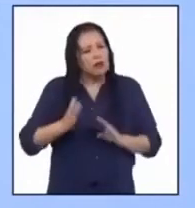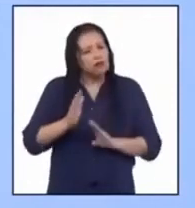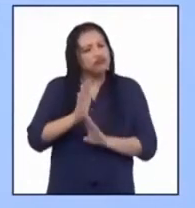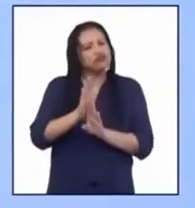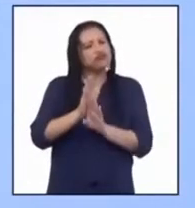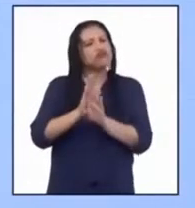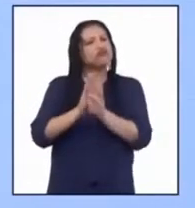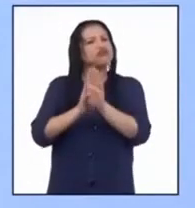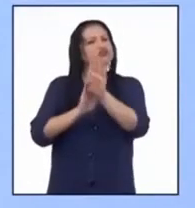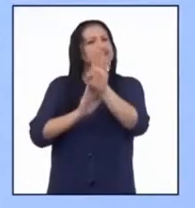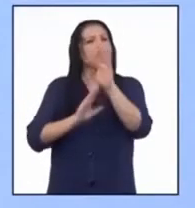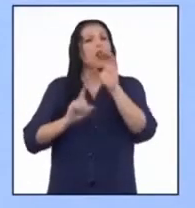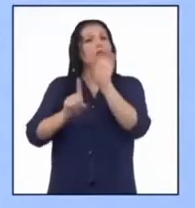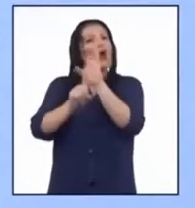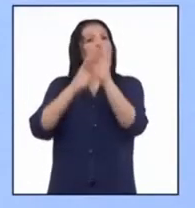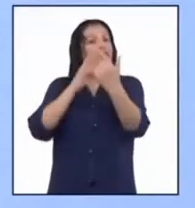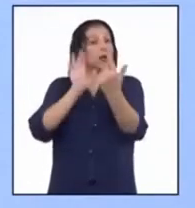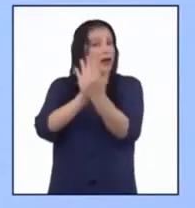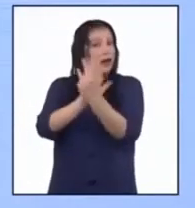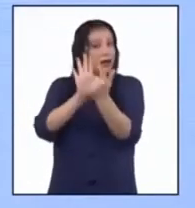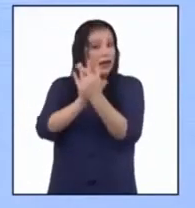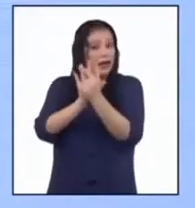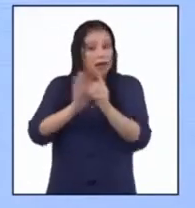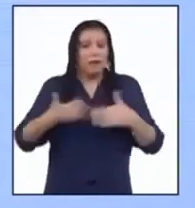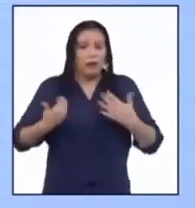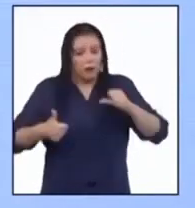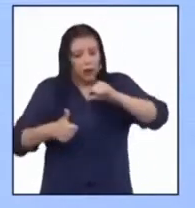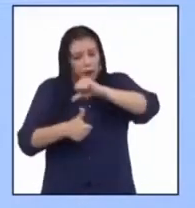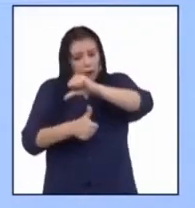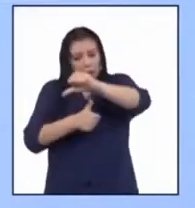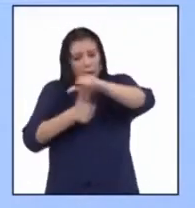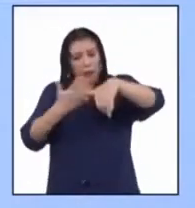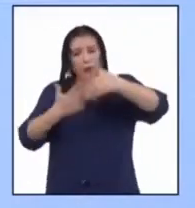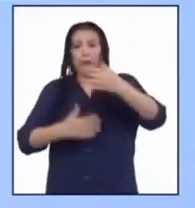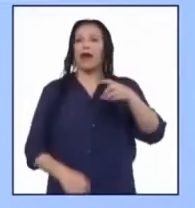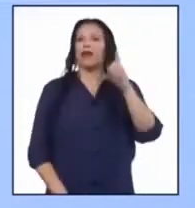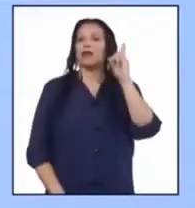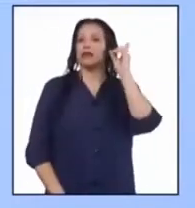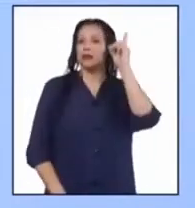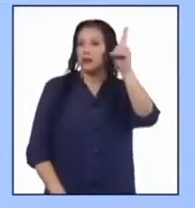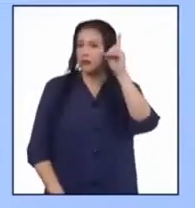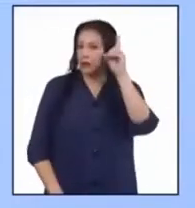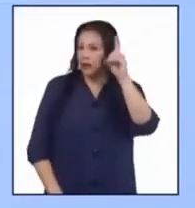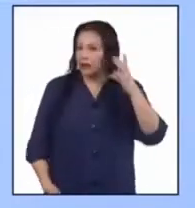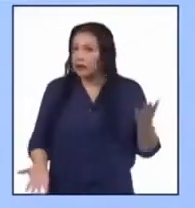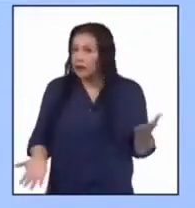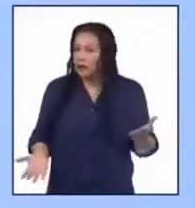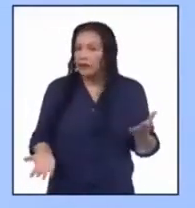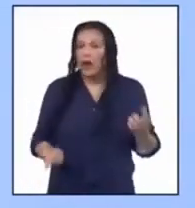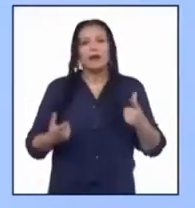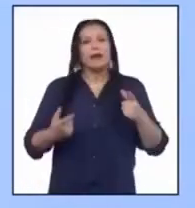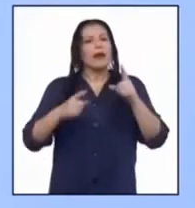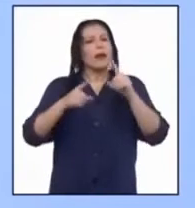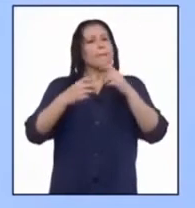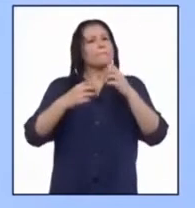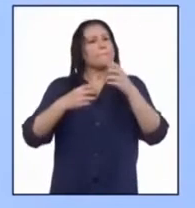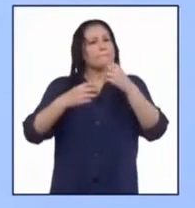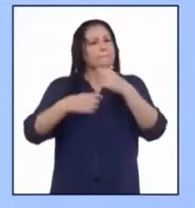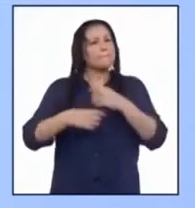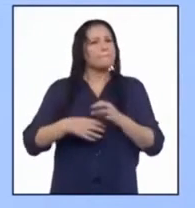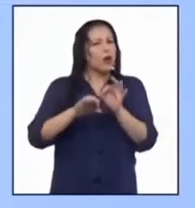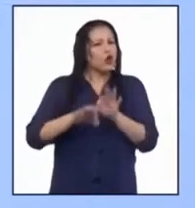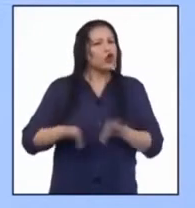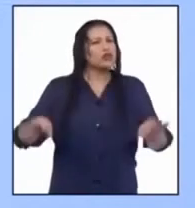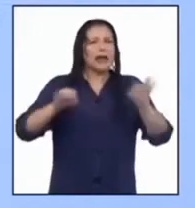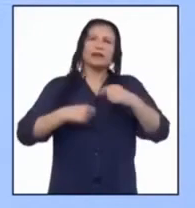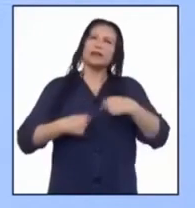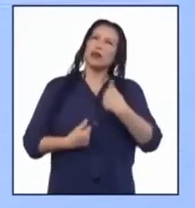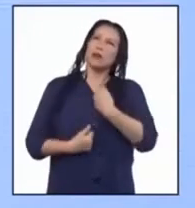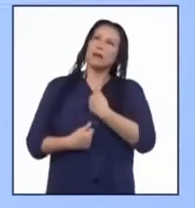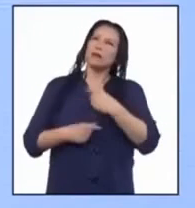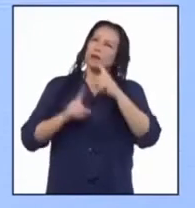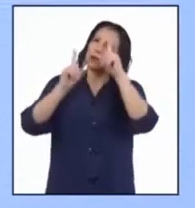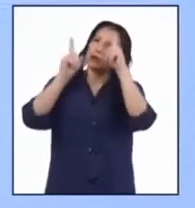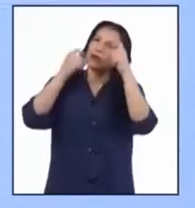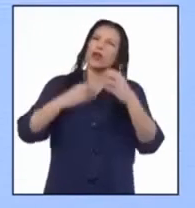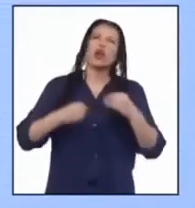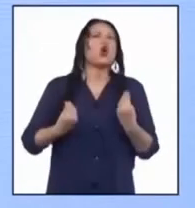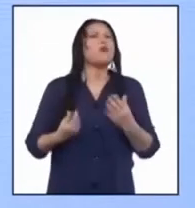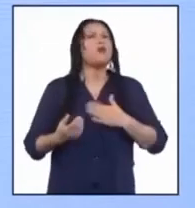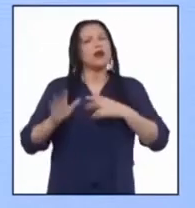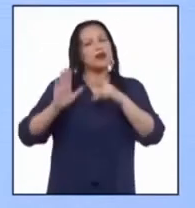de la legalidad para formar una convivencia democrática. Es importante cuestionarnos cómo es que una norma